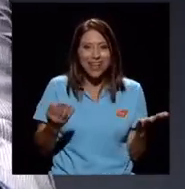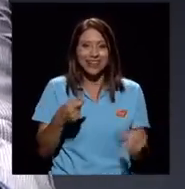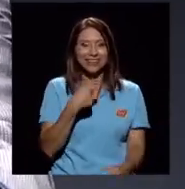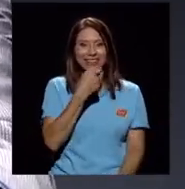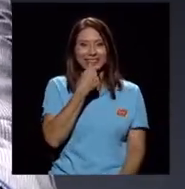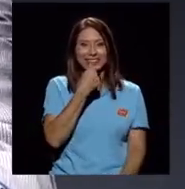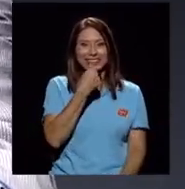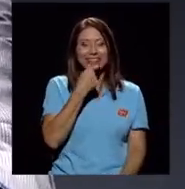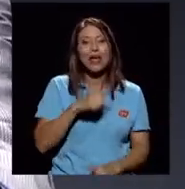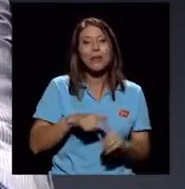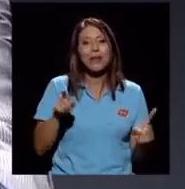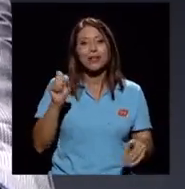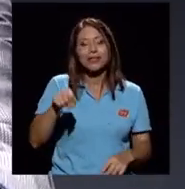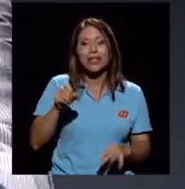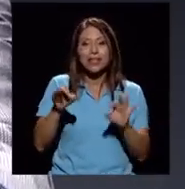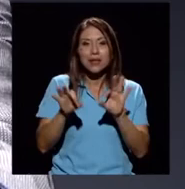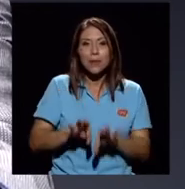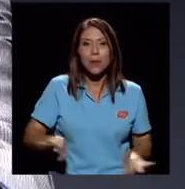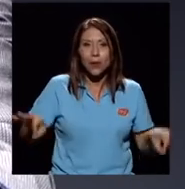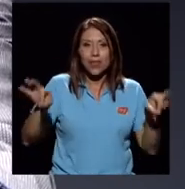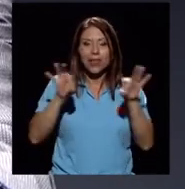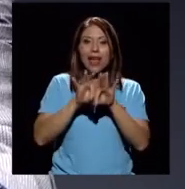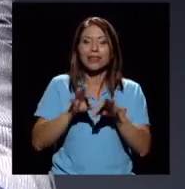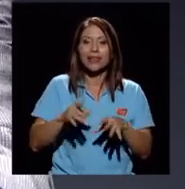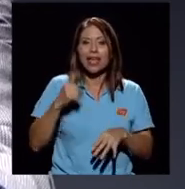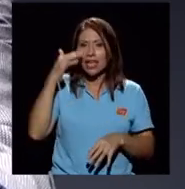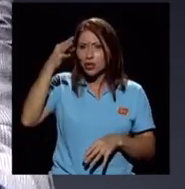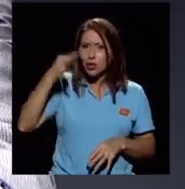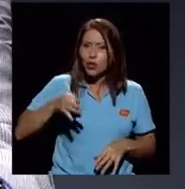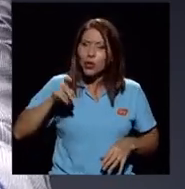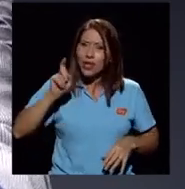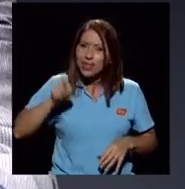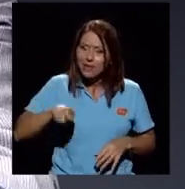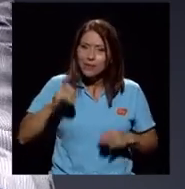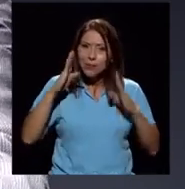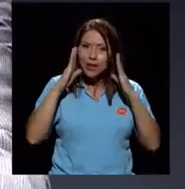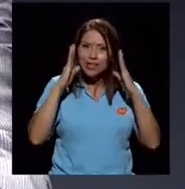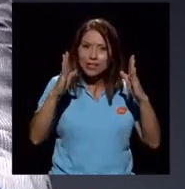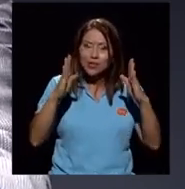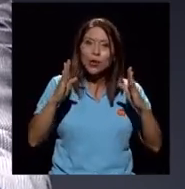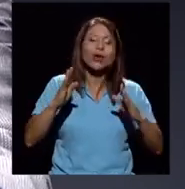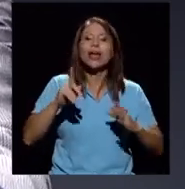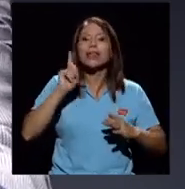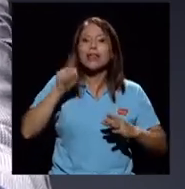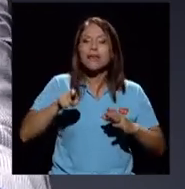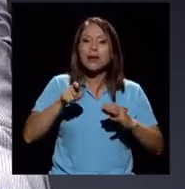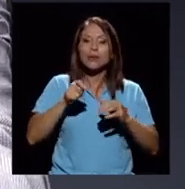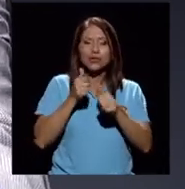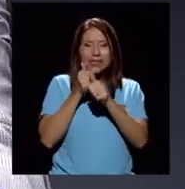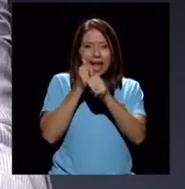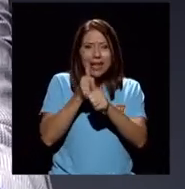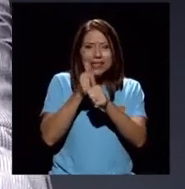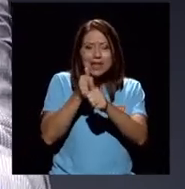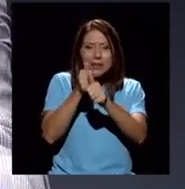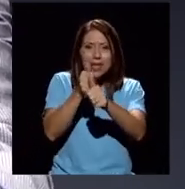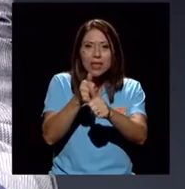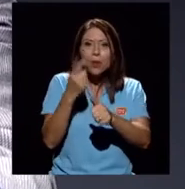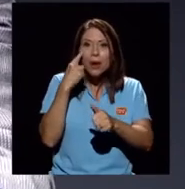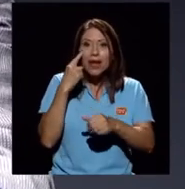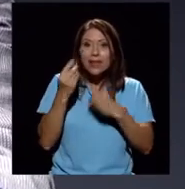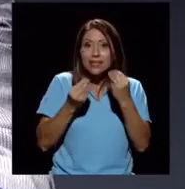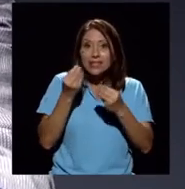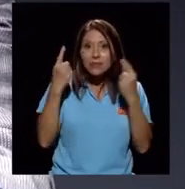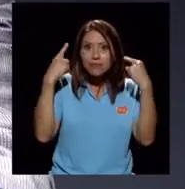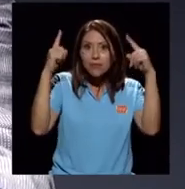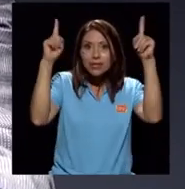pero si es importante el tema creo que hay que poner atención tenemos que darle seguimiento a ver qué tan exitosos son estos proyectos